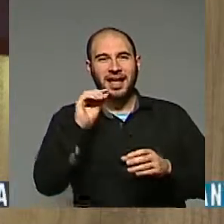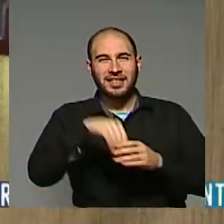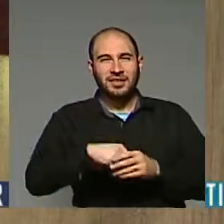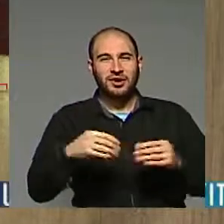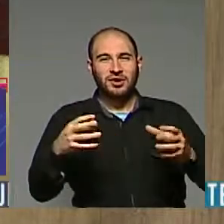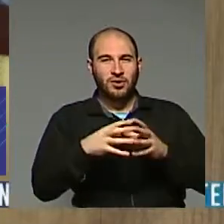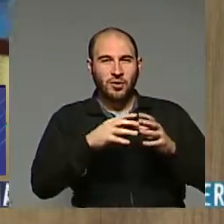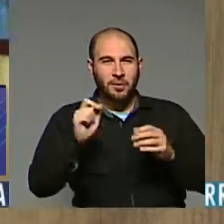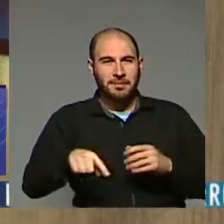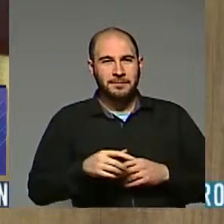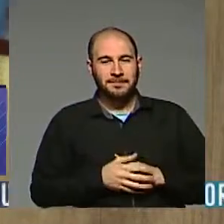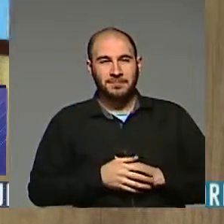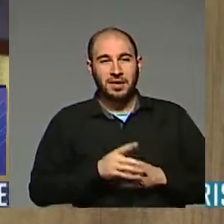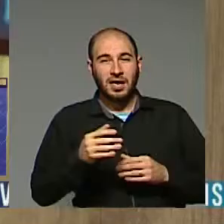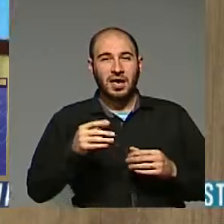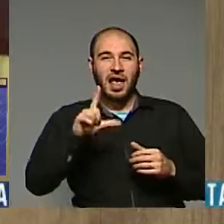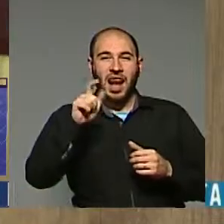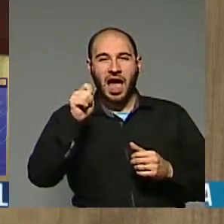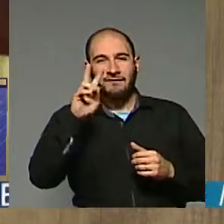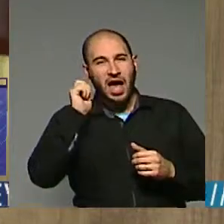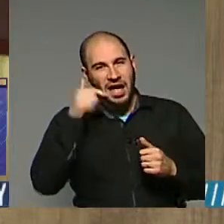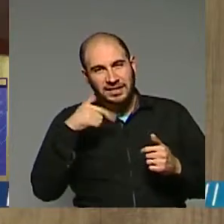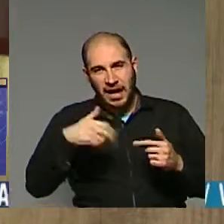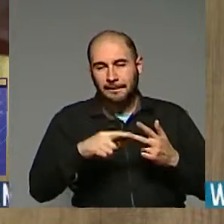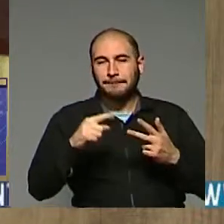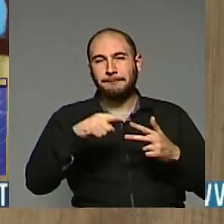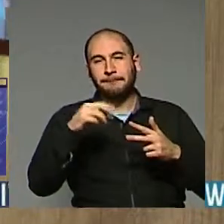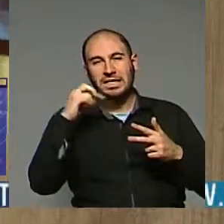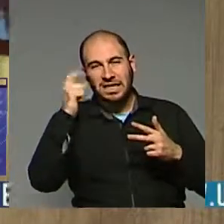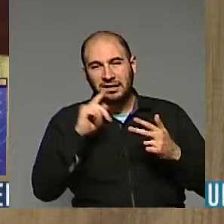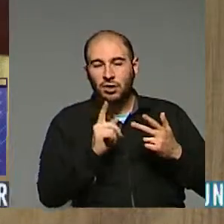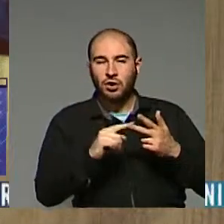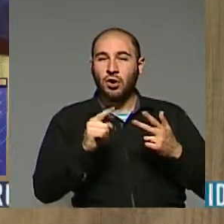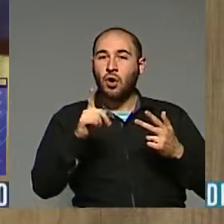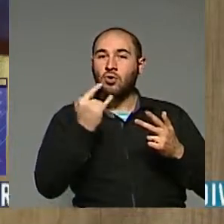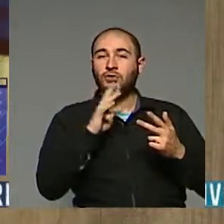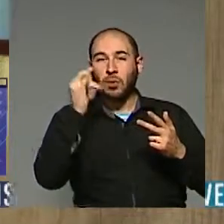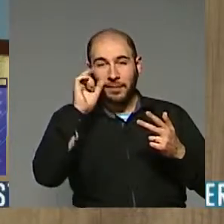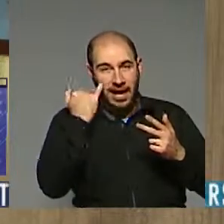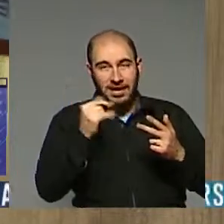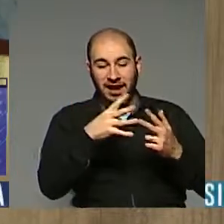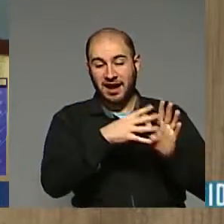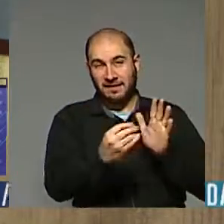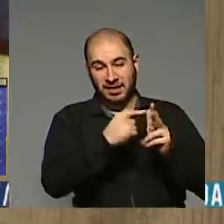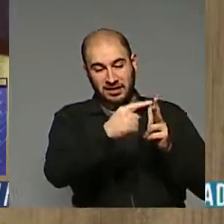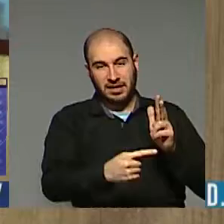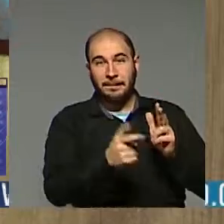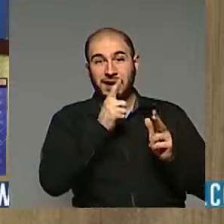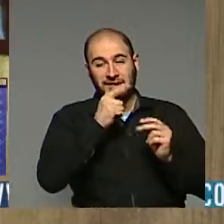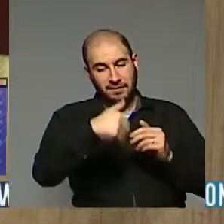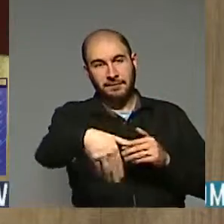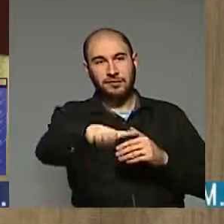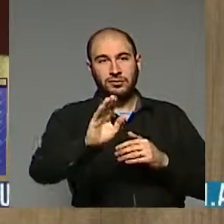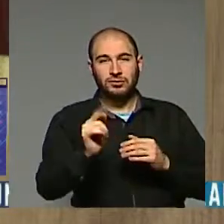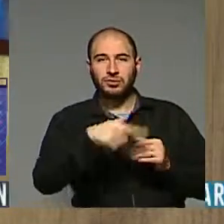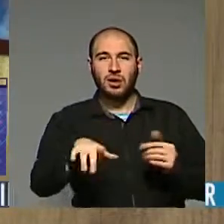este espacio que tiene a Alabaña, tiene a Pichetto, tiene a Urtubey como otros de los referentes, quienes al parecer en los próximos días van